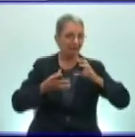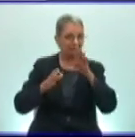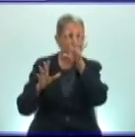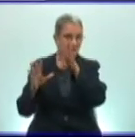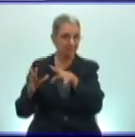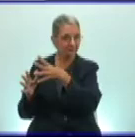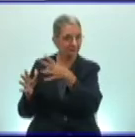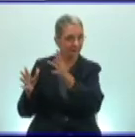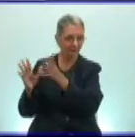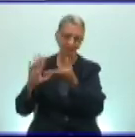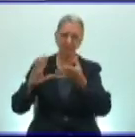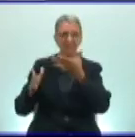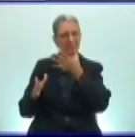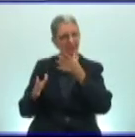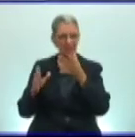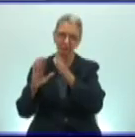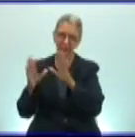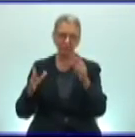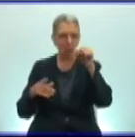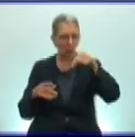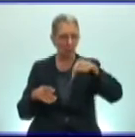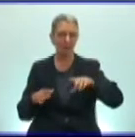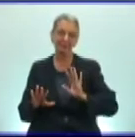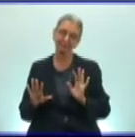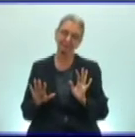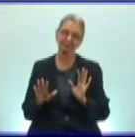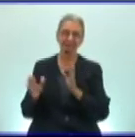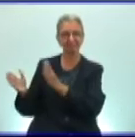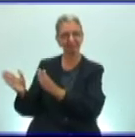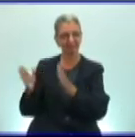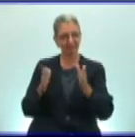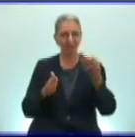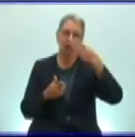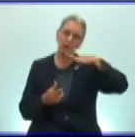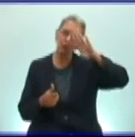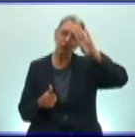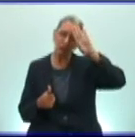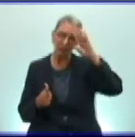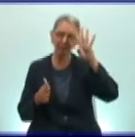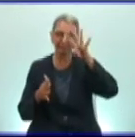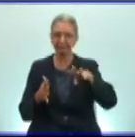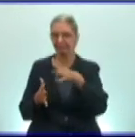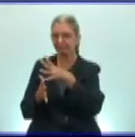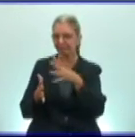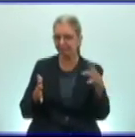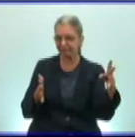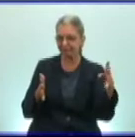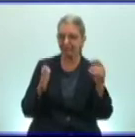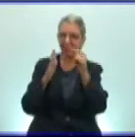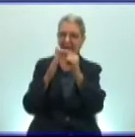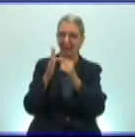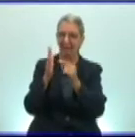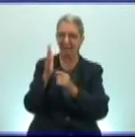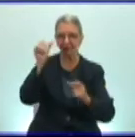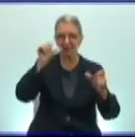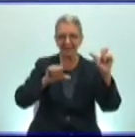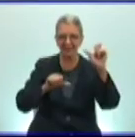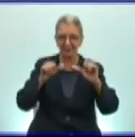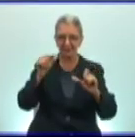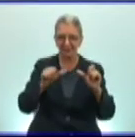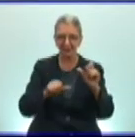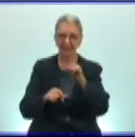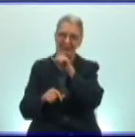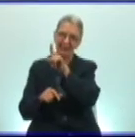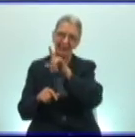manejamos hoy en día. En Cuba utilizamos la tabla periódica de los elementos químicos de